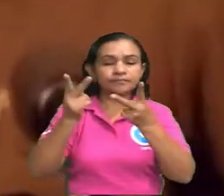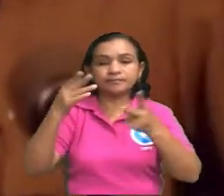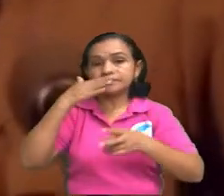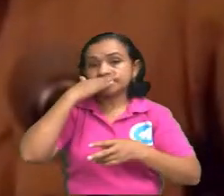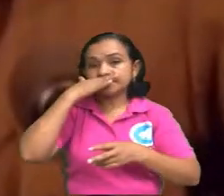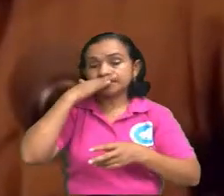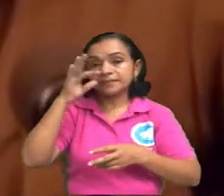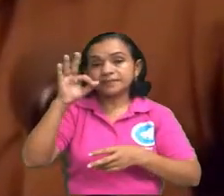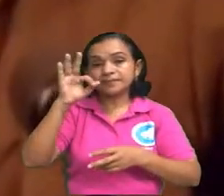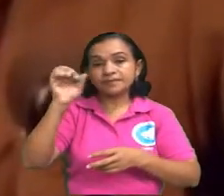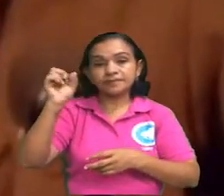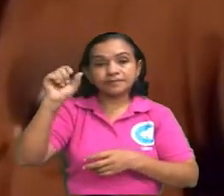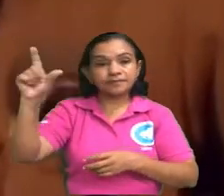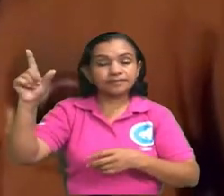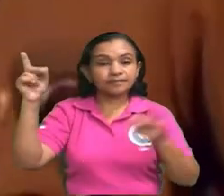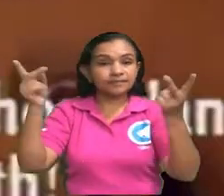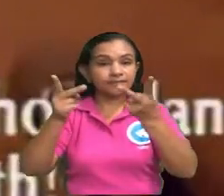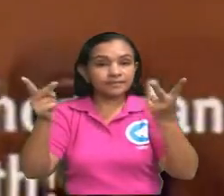Sandinista!